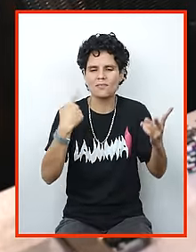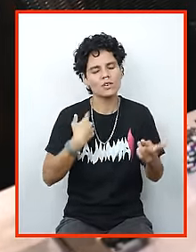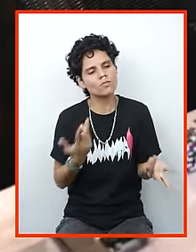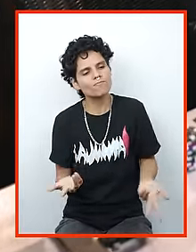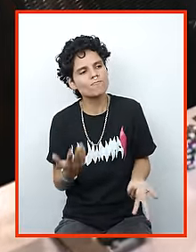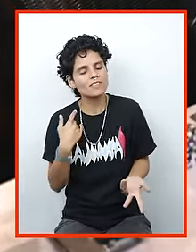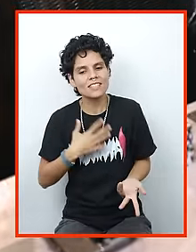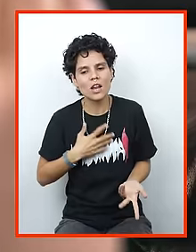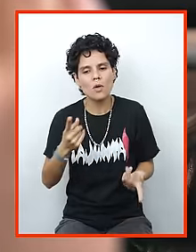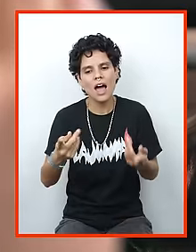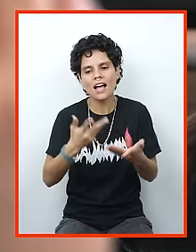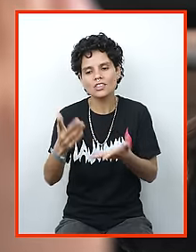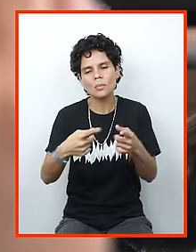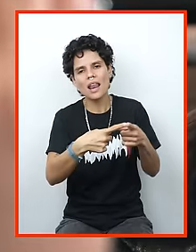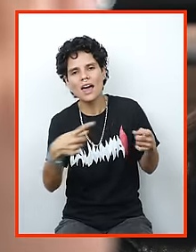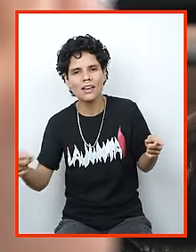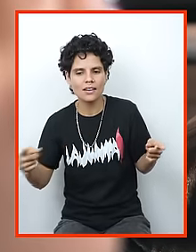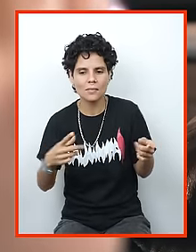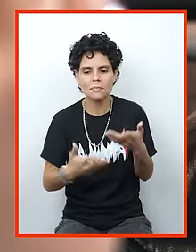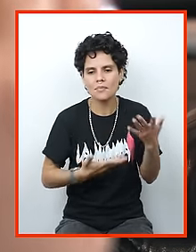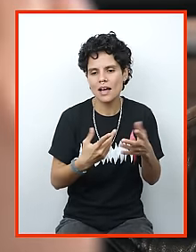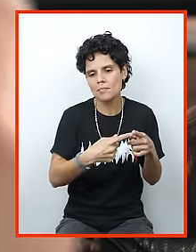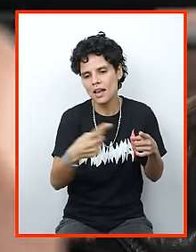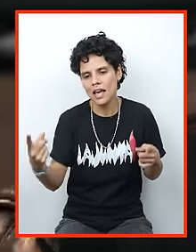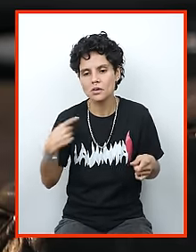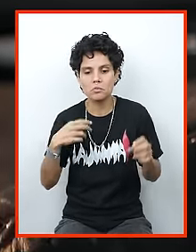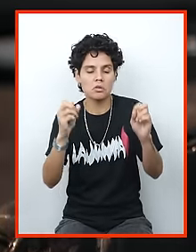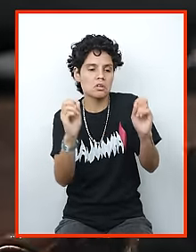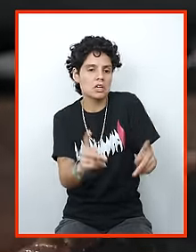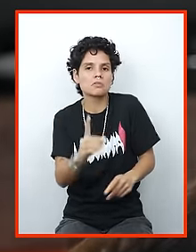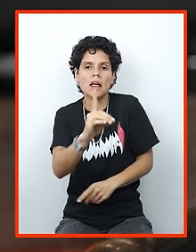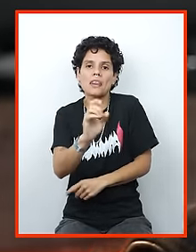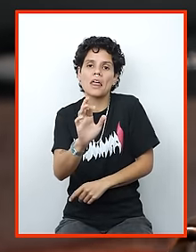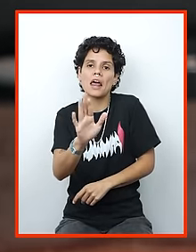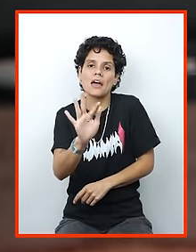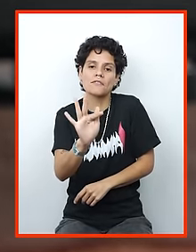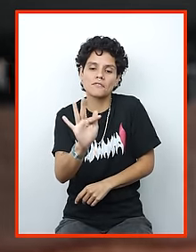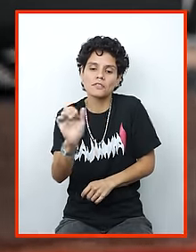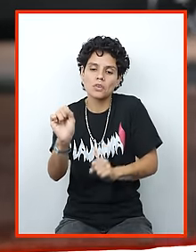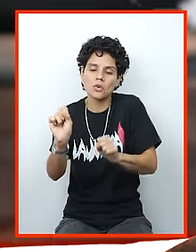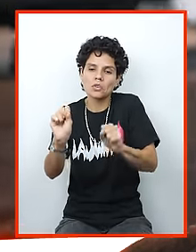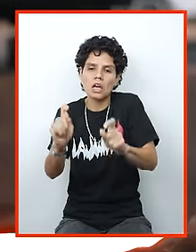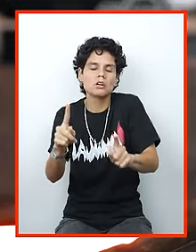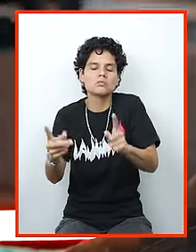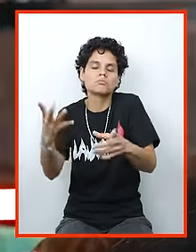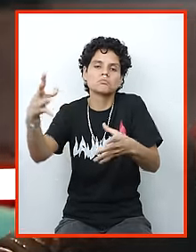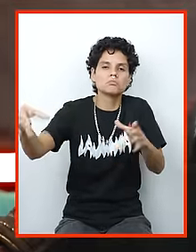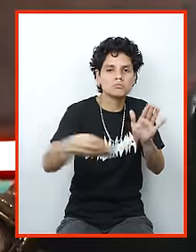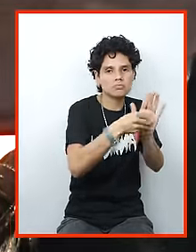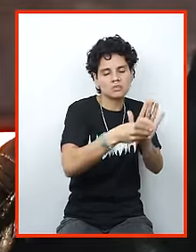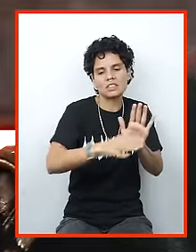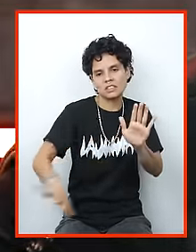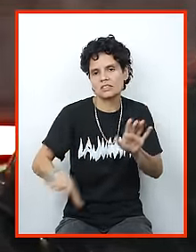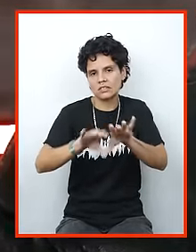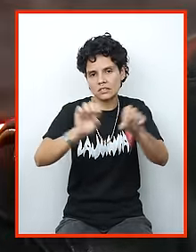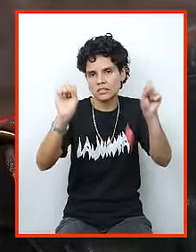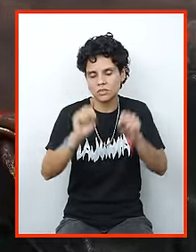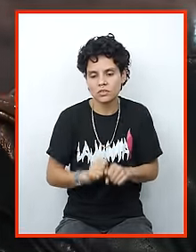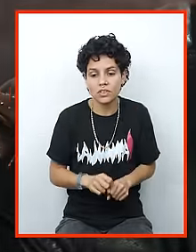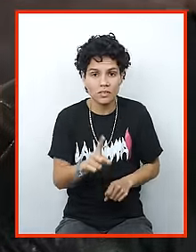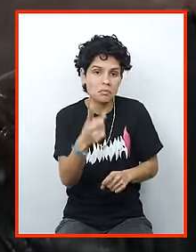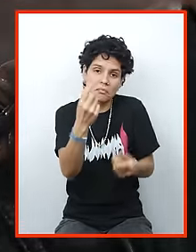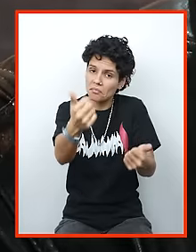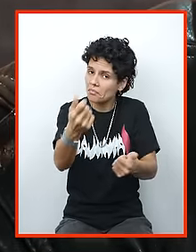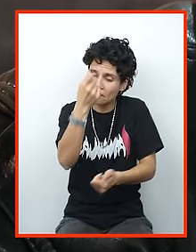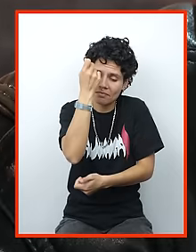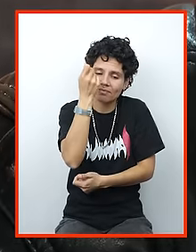como que decía, oye, queremos que el tema dure más, no sé, que sea más largo. Y yo dije, ya, metamos el Dref y lo metemos en el álbum y era así. Como que la rompió. Y